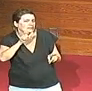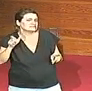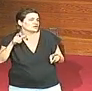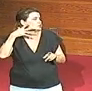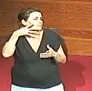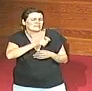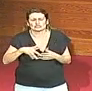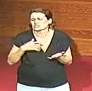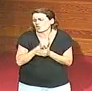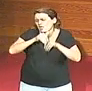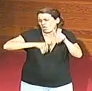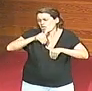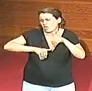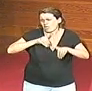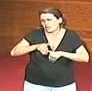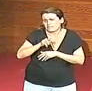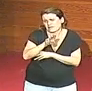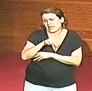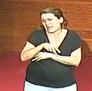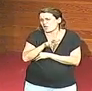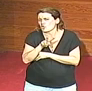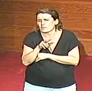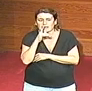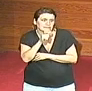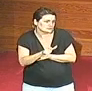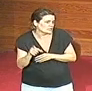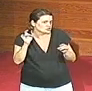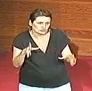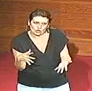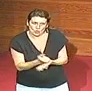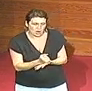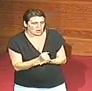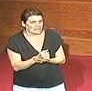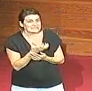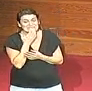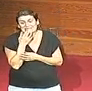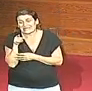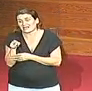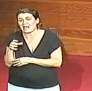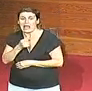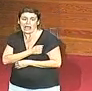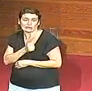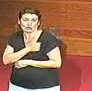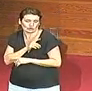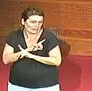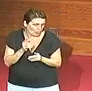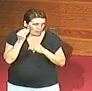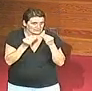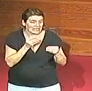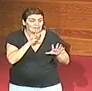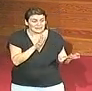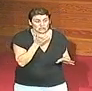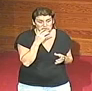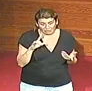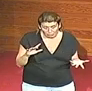al PNV son como esa persona que ha cometido el delito. Y si ponemos que es católico, tampoco lo va a pensar. Pero si le damos la